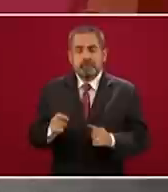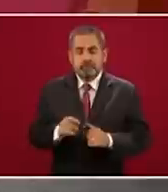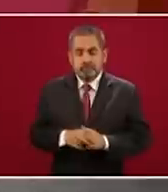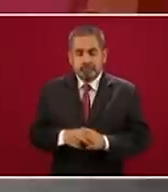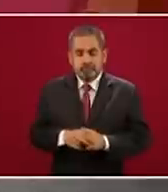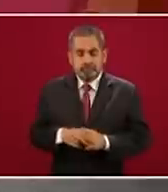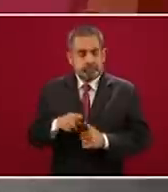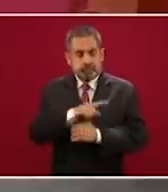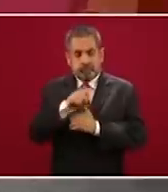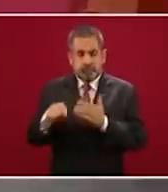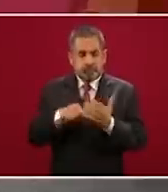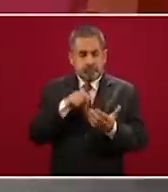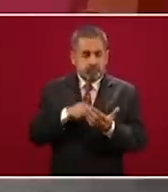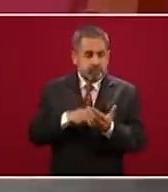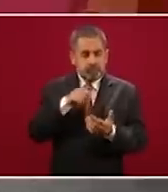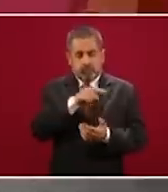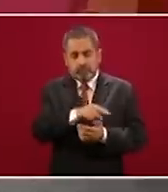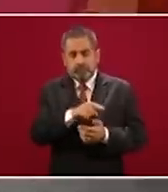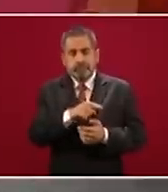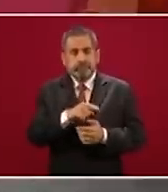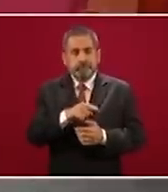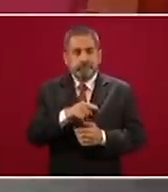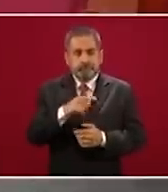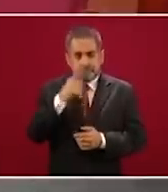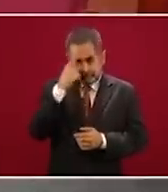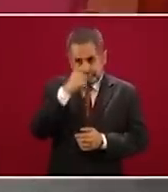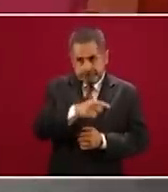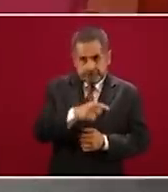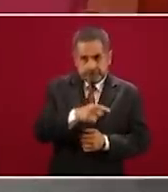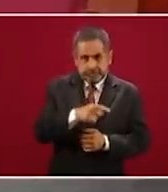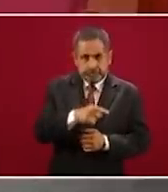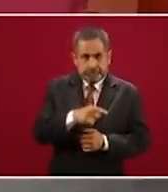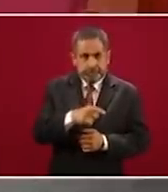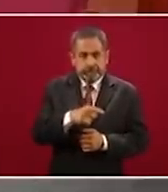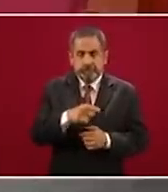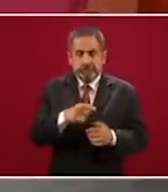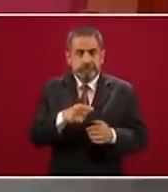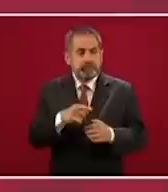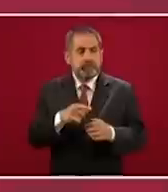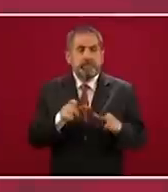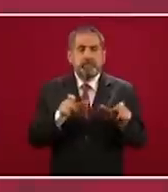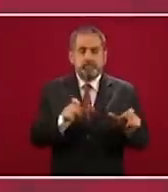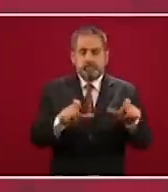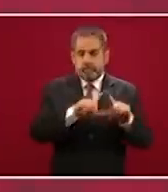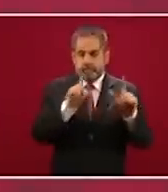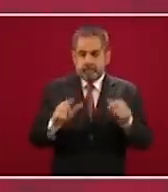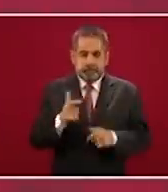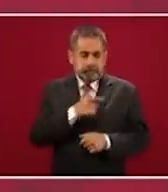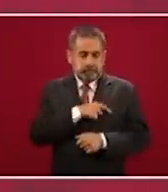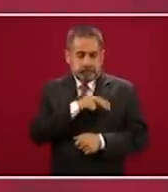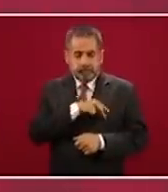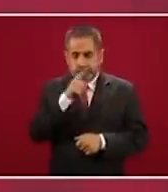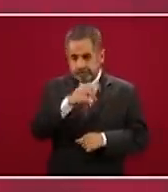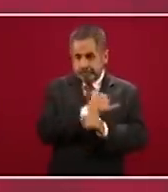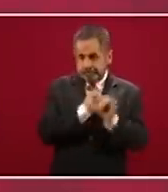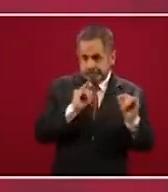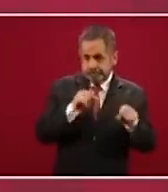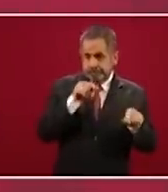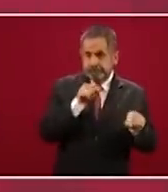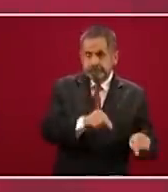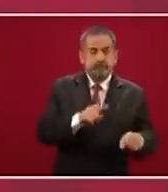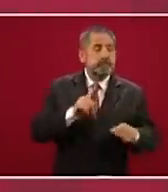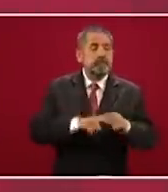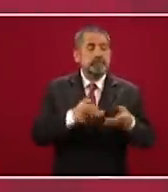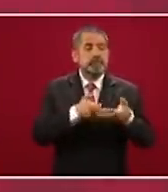una sede para la Guardia Nacional y nos están explicando y nos dicen: este terreno nos los